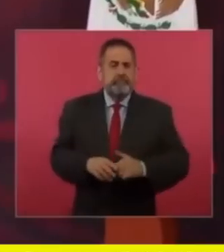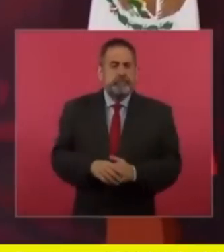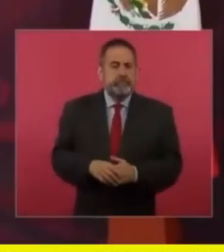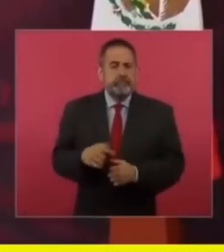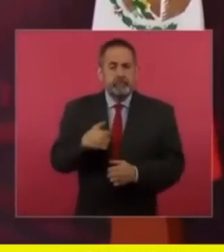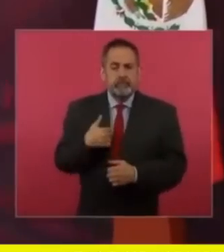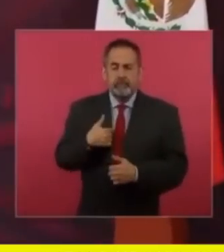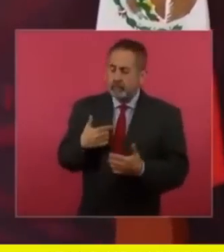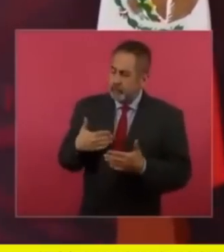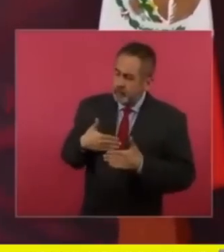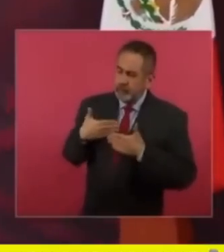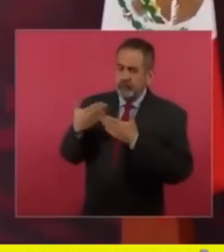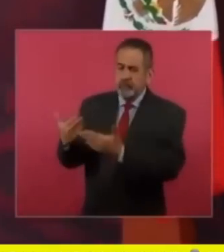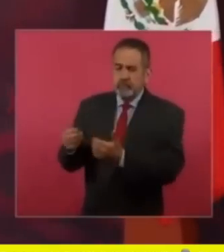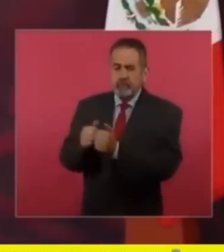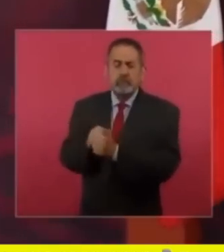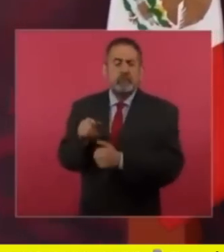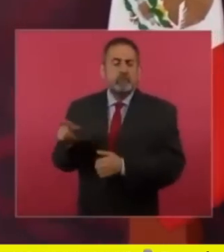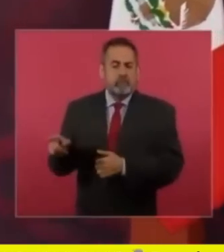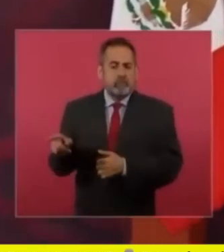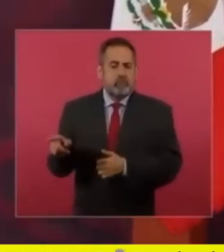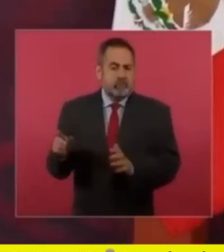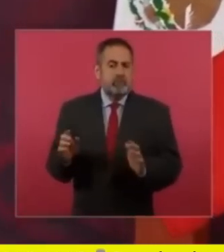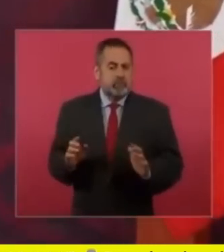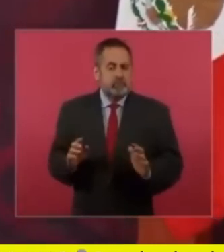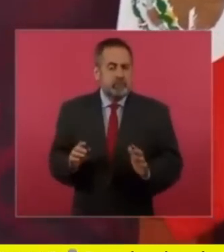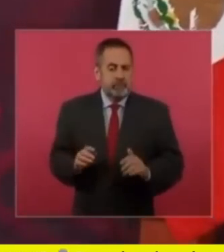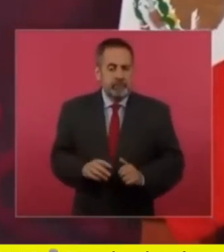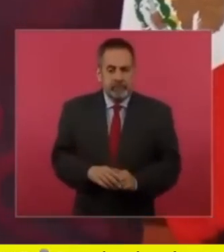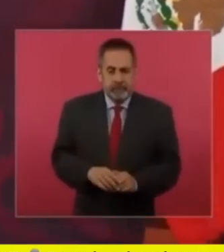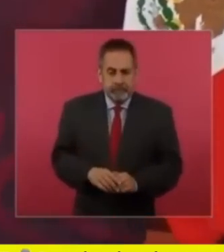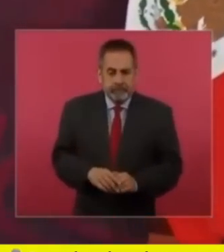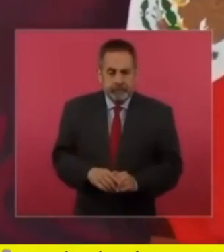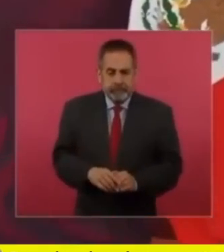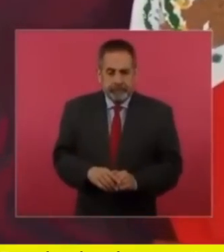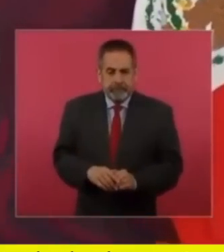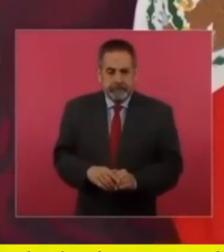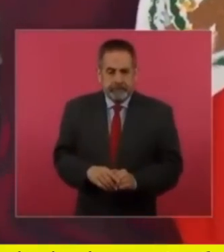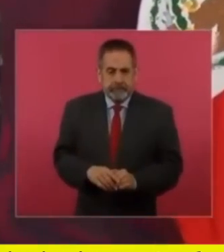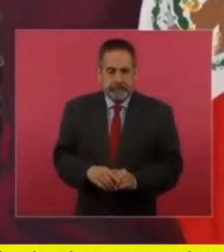mucha confianza en ella y